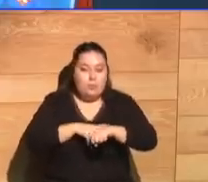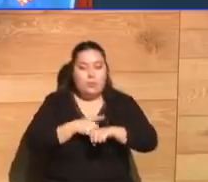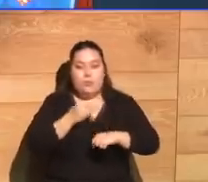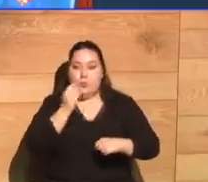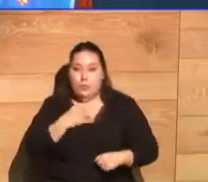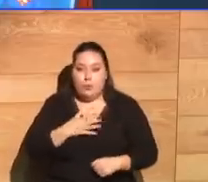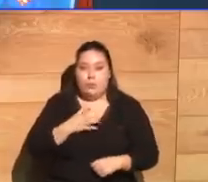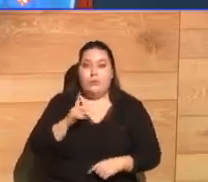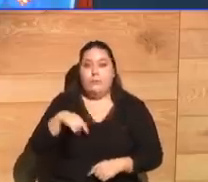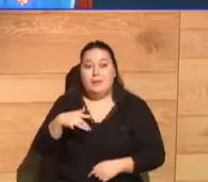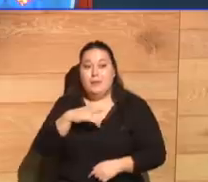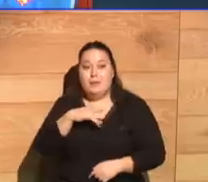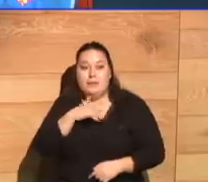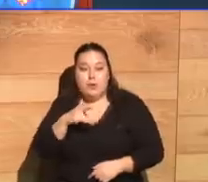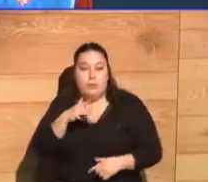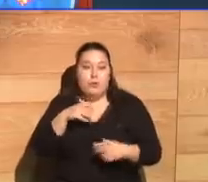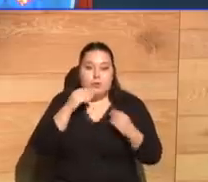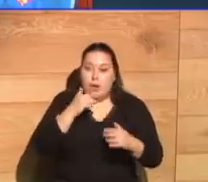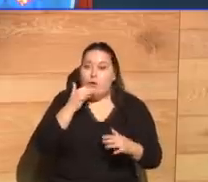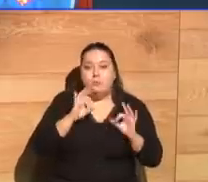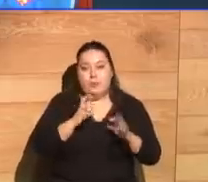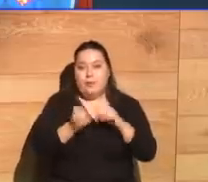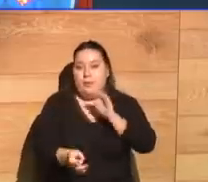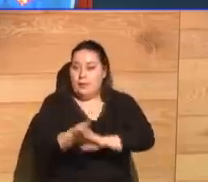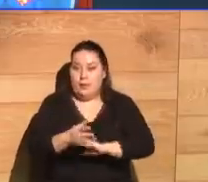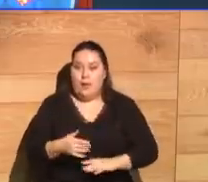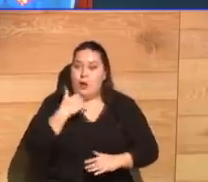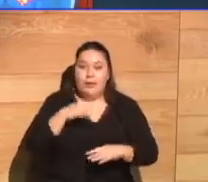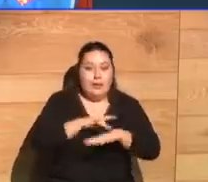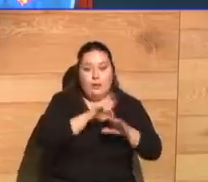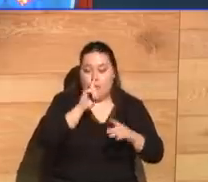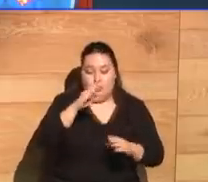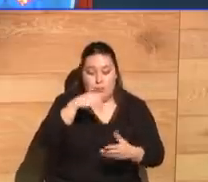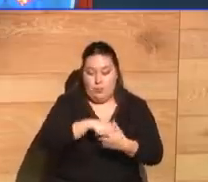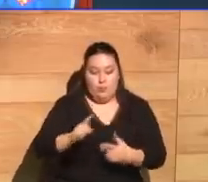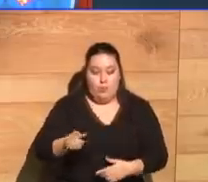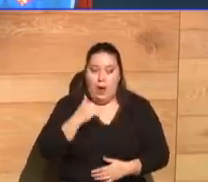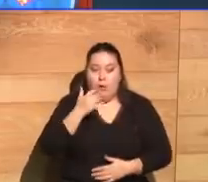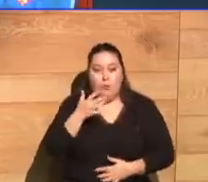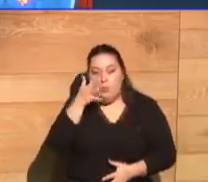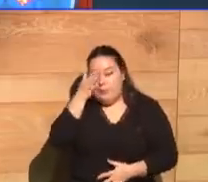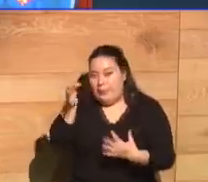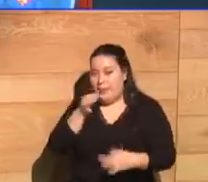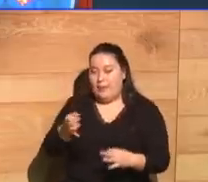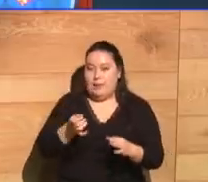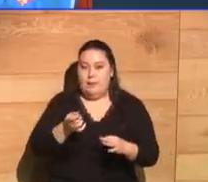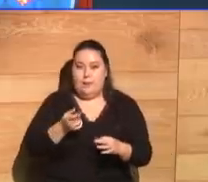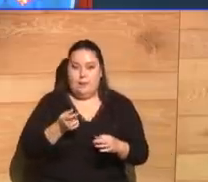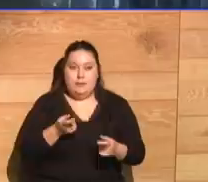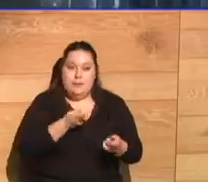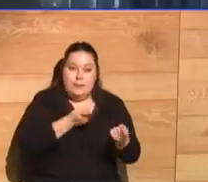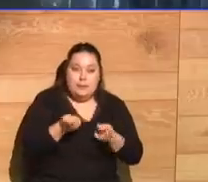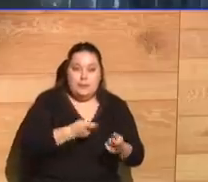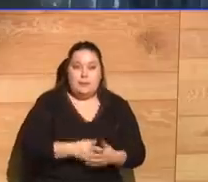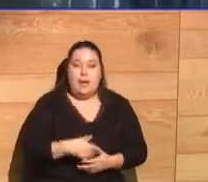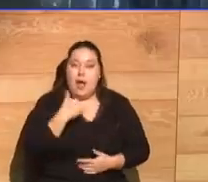razón y que nos tenemos que detener aquí, que hay que construir algo especial, que no va a estar en el guión. Va a tener que ver con esos remansos que se van creando. Hay una parte que